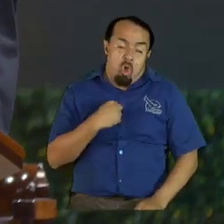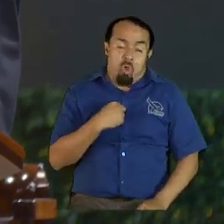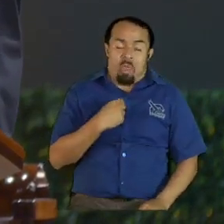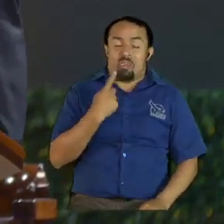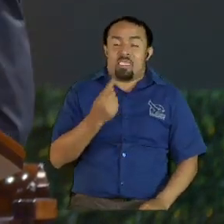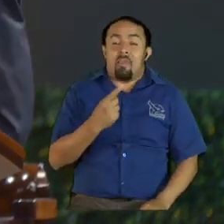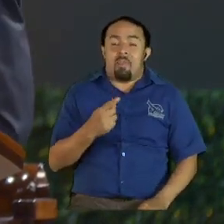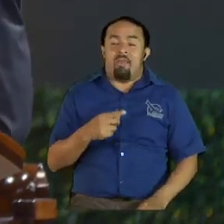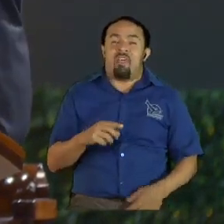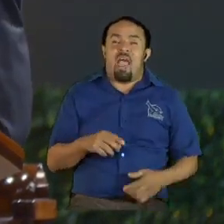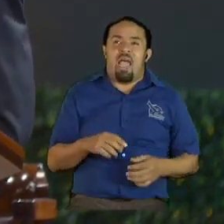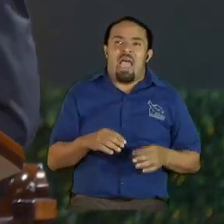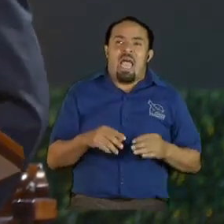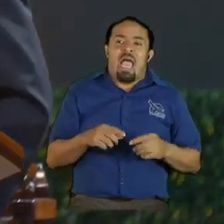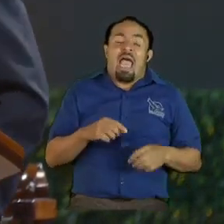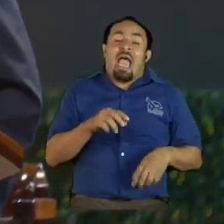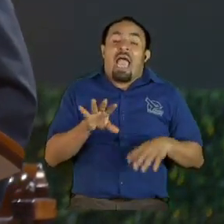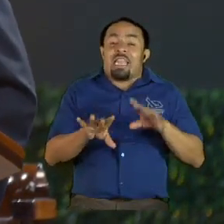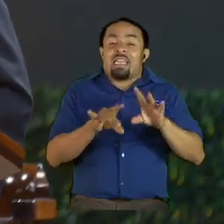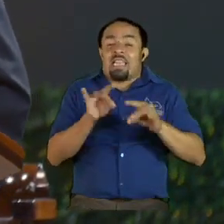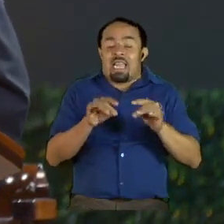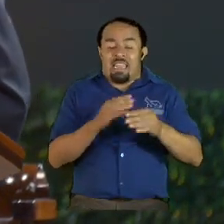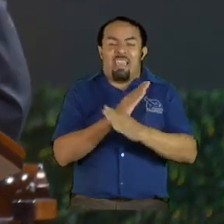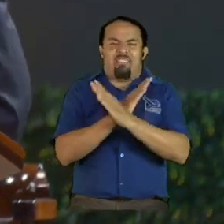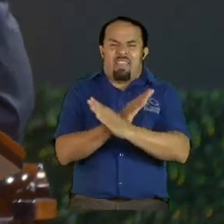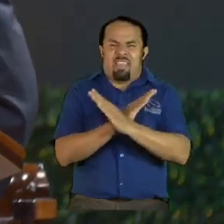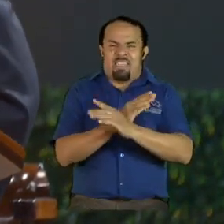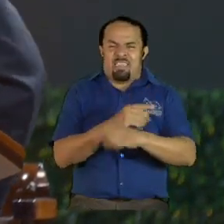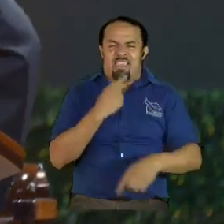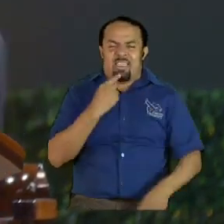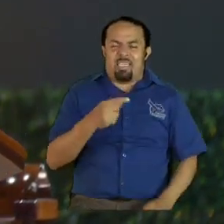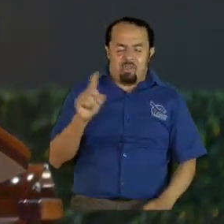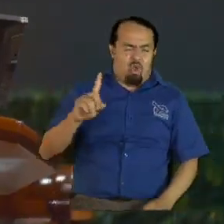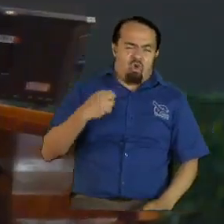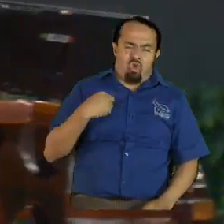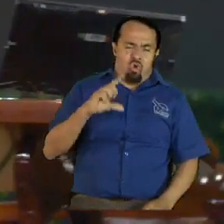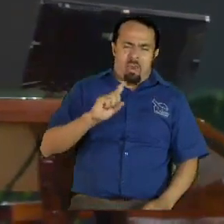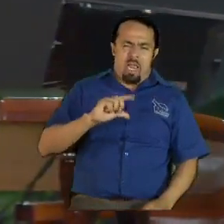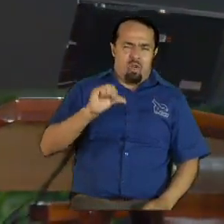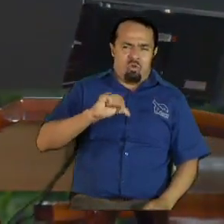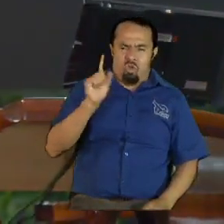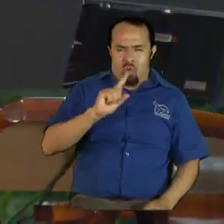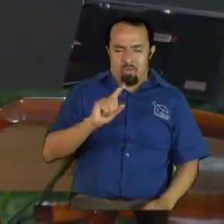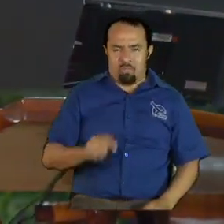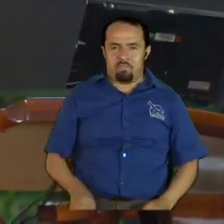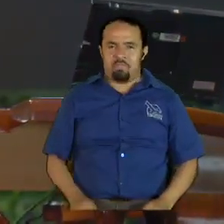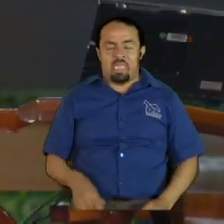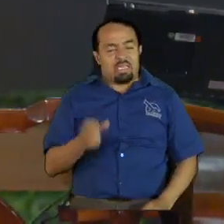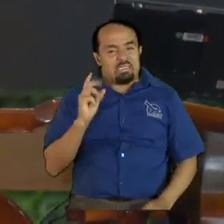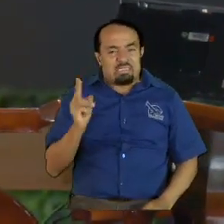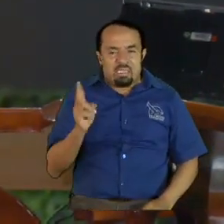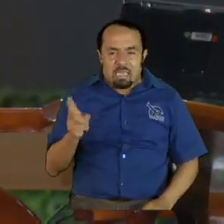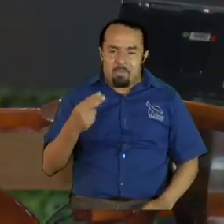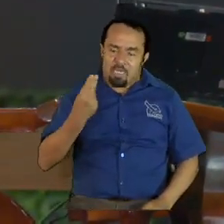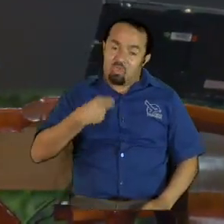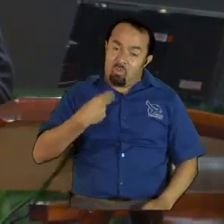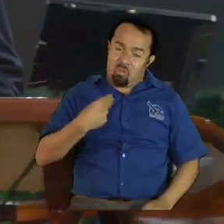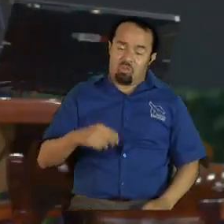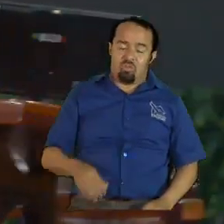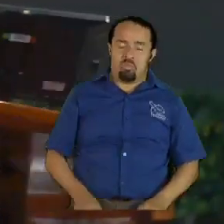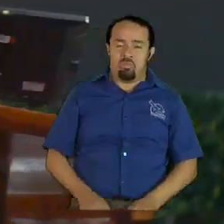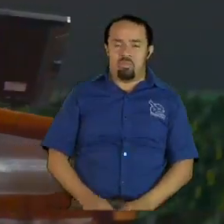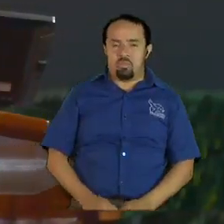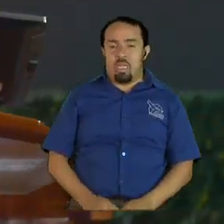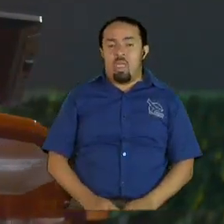pasa es que él empezó, no, ella empezó, me dijo tal cosa. Siempre va a haber una forma de justificación. Muy pocas veces